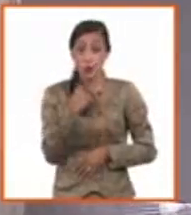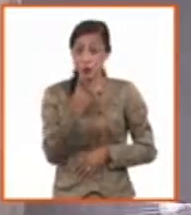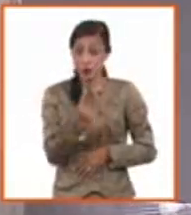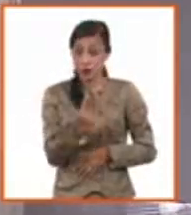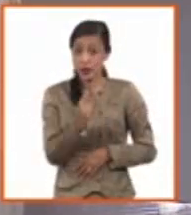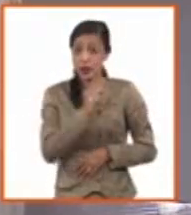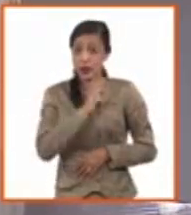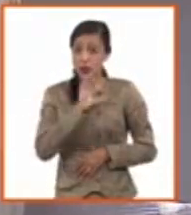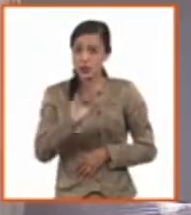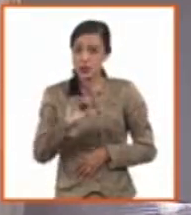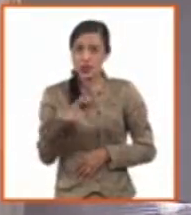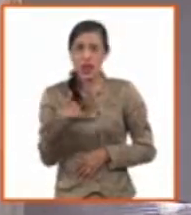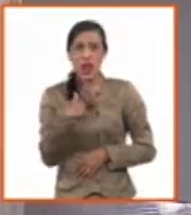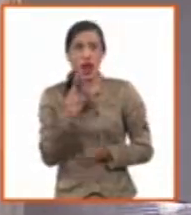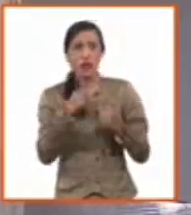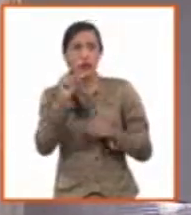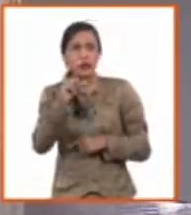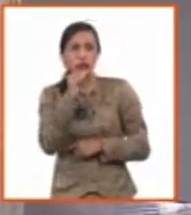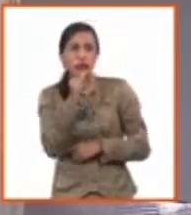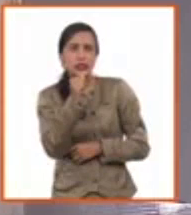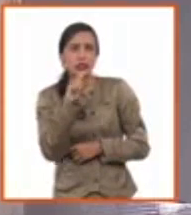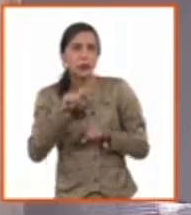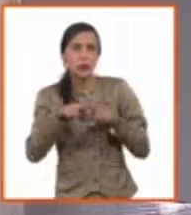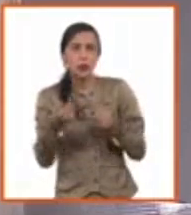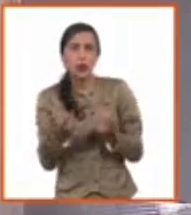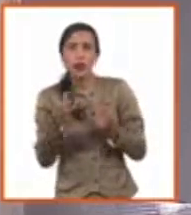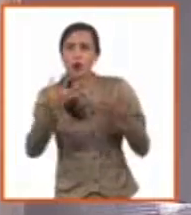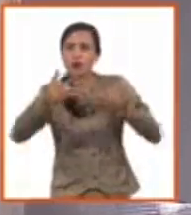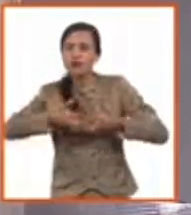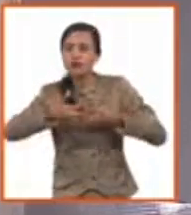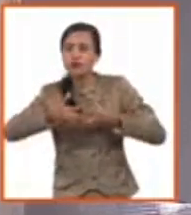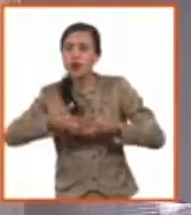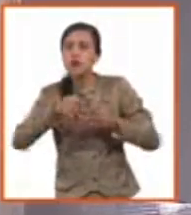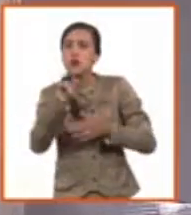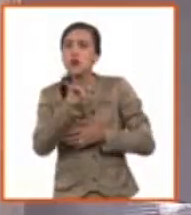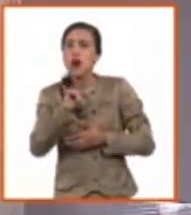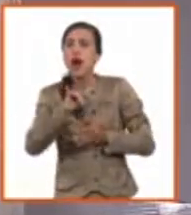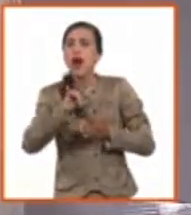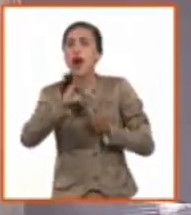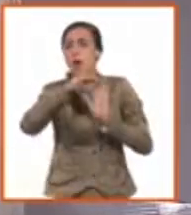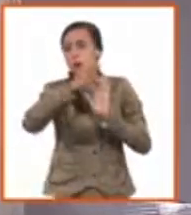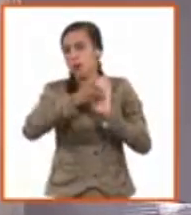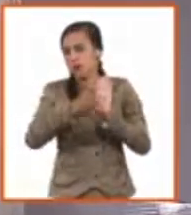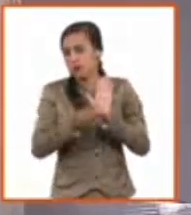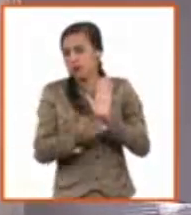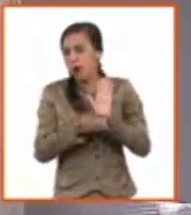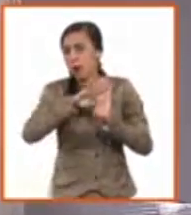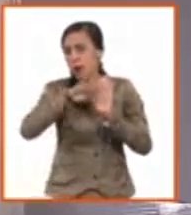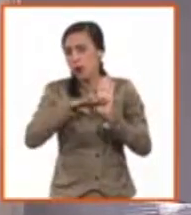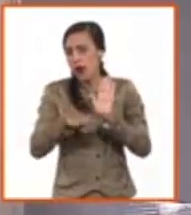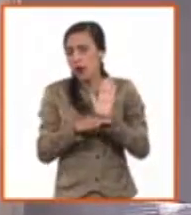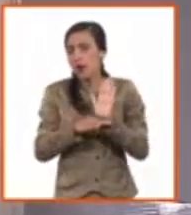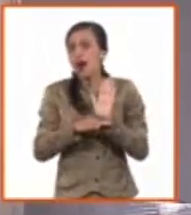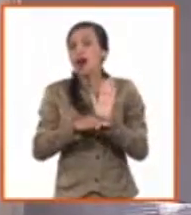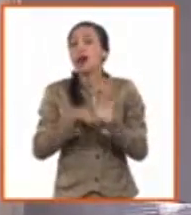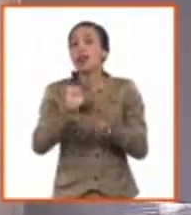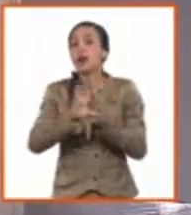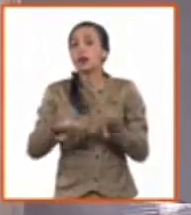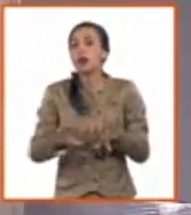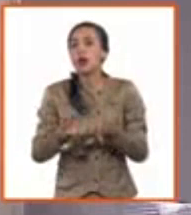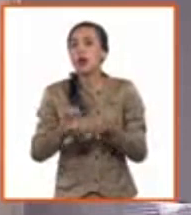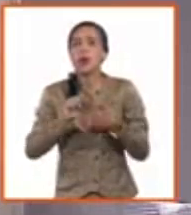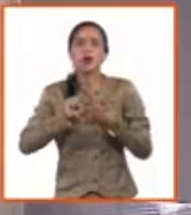diciendo bueno uno se puede preguntar y por qué hablar de industria de software en cubo de industrias aplicaciones y servicios informáticos y